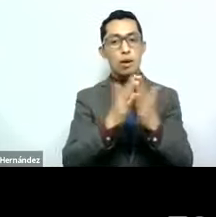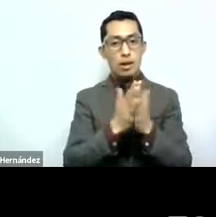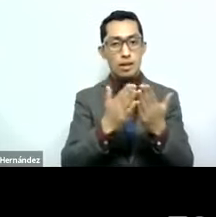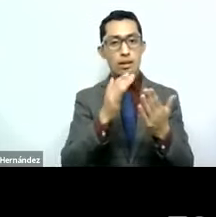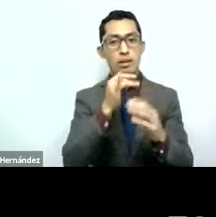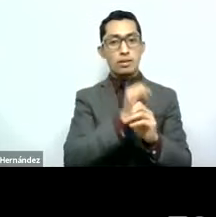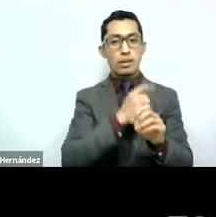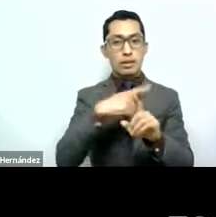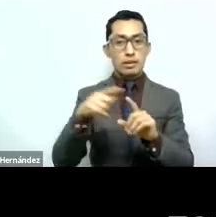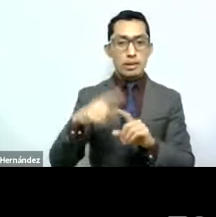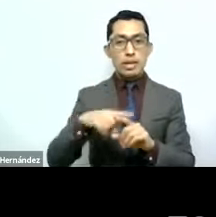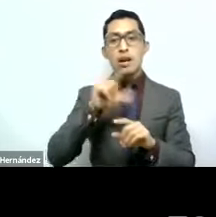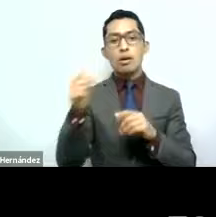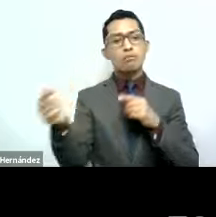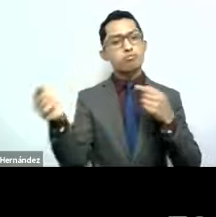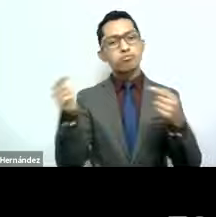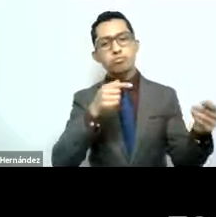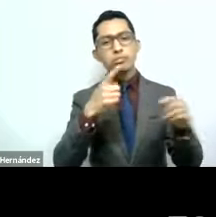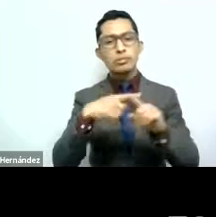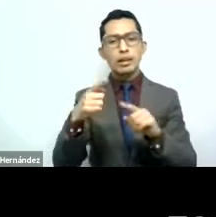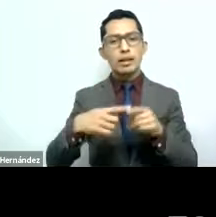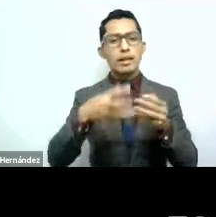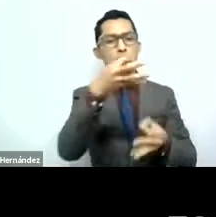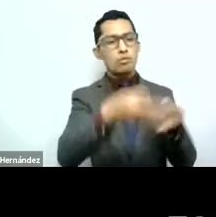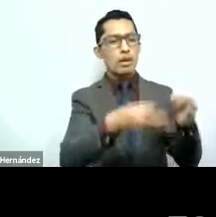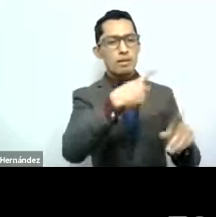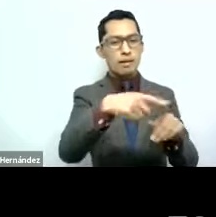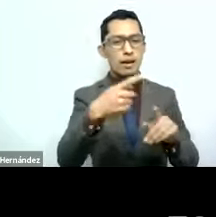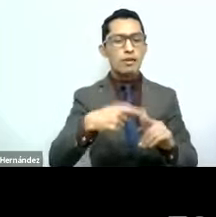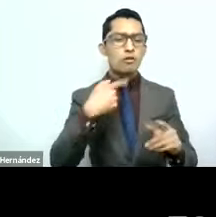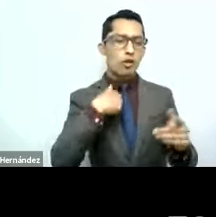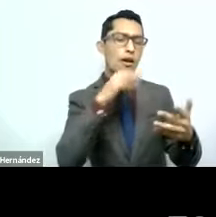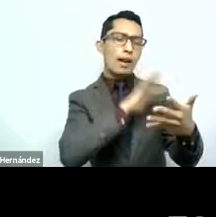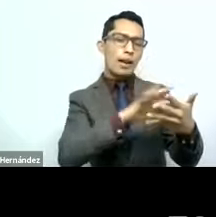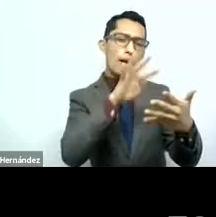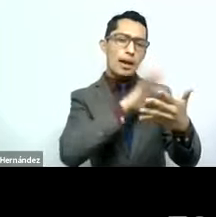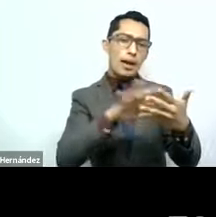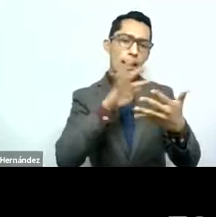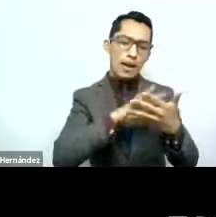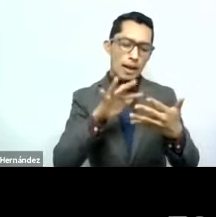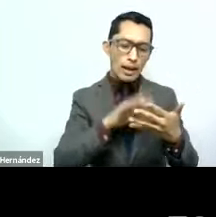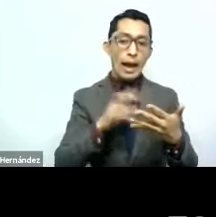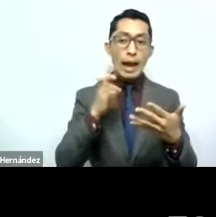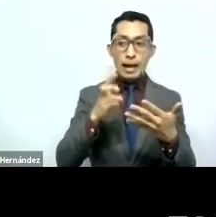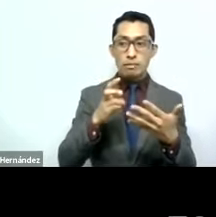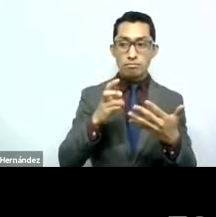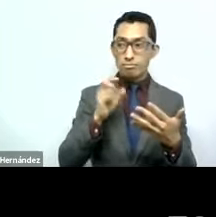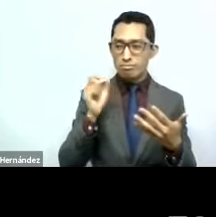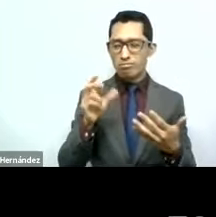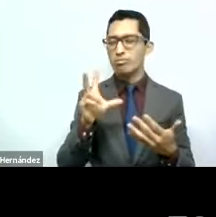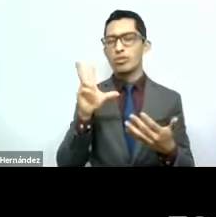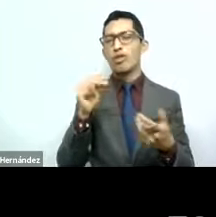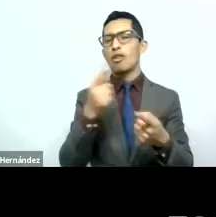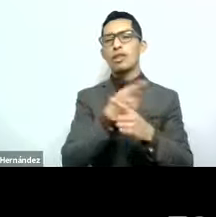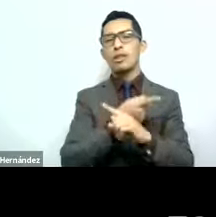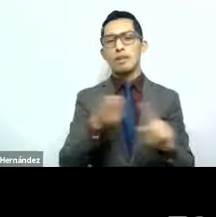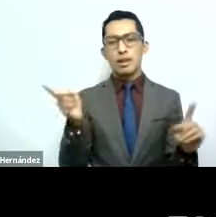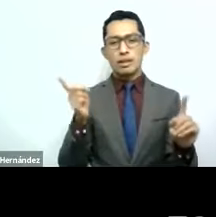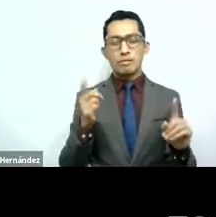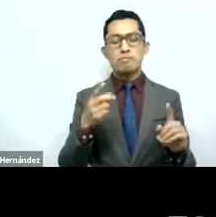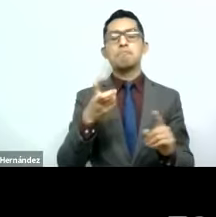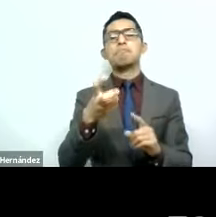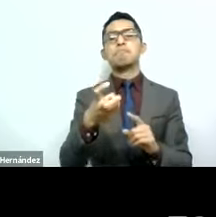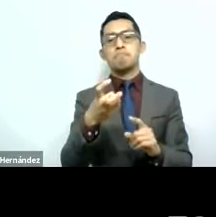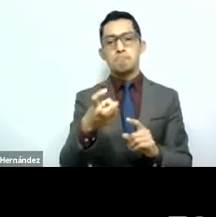las partes y de los tribunales, sin duda no la hay. Y entonces es muy valioso